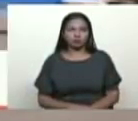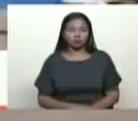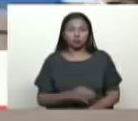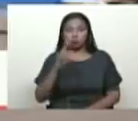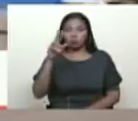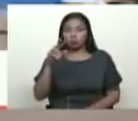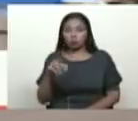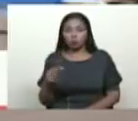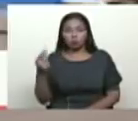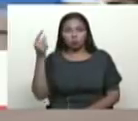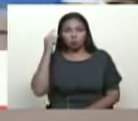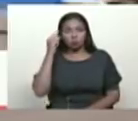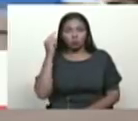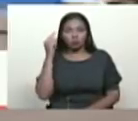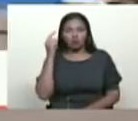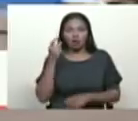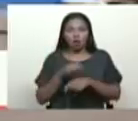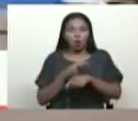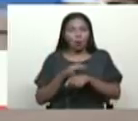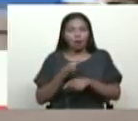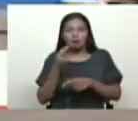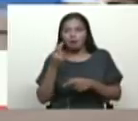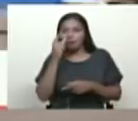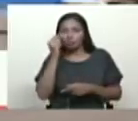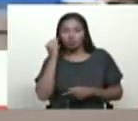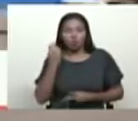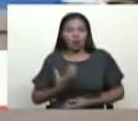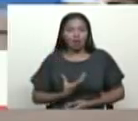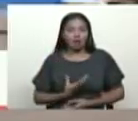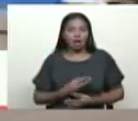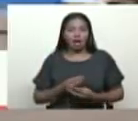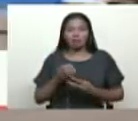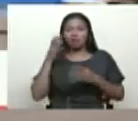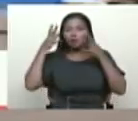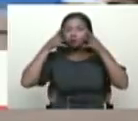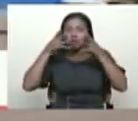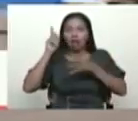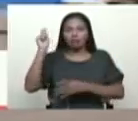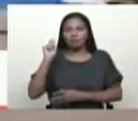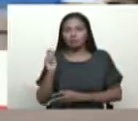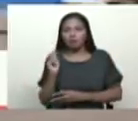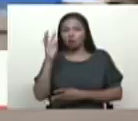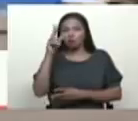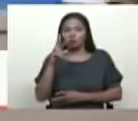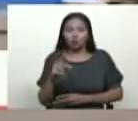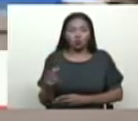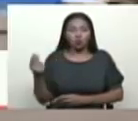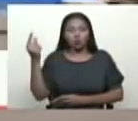Diario, señores gobernadores, alcaldes, alcaldesas, concejales, diputados, diario,